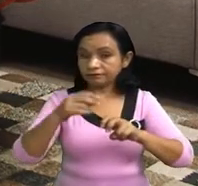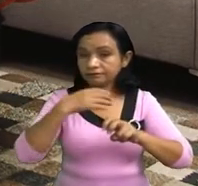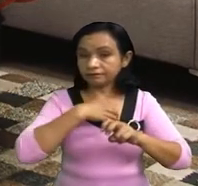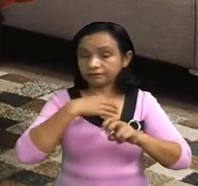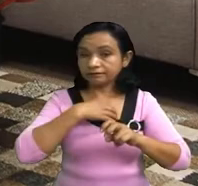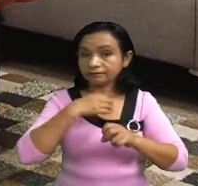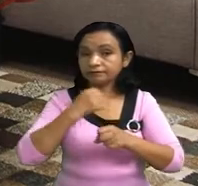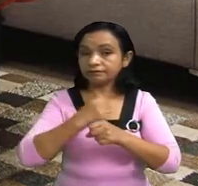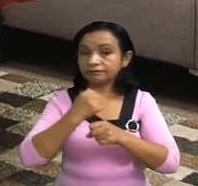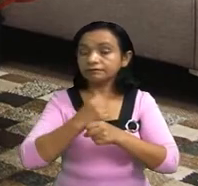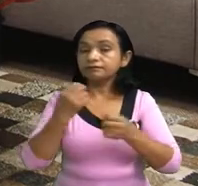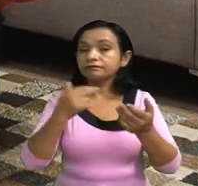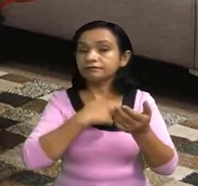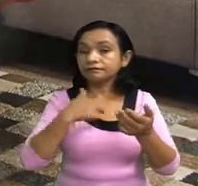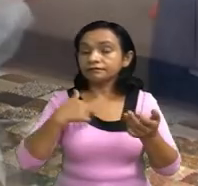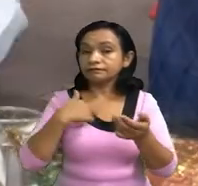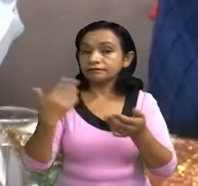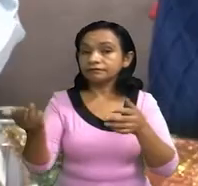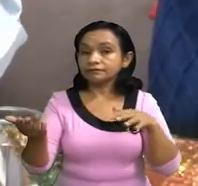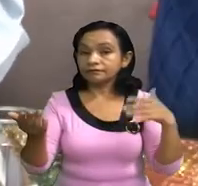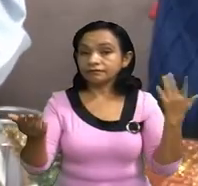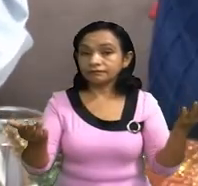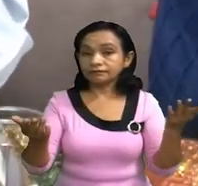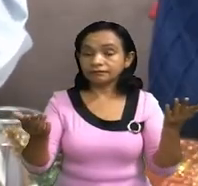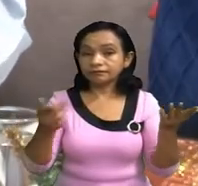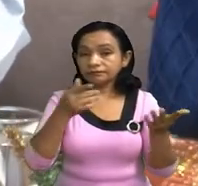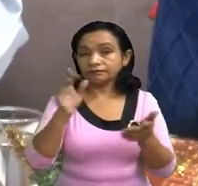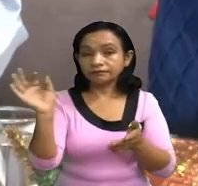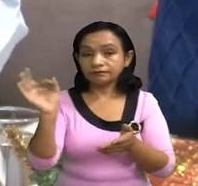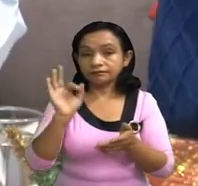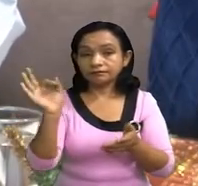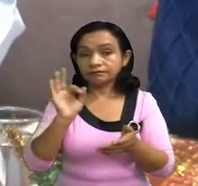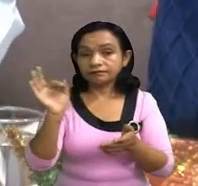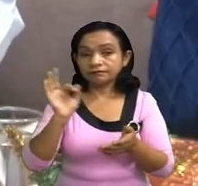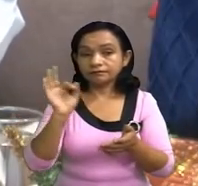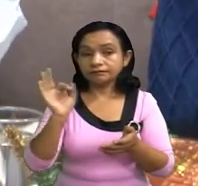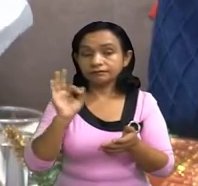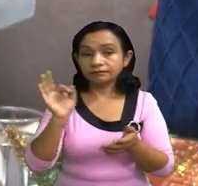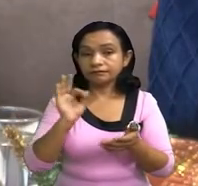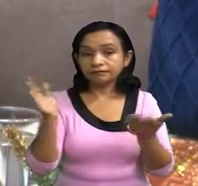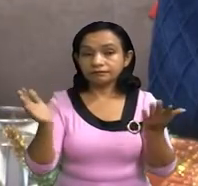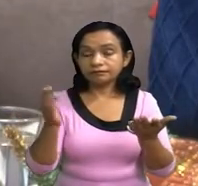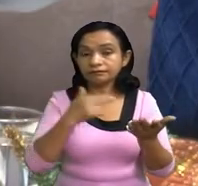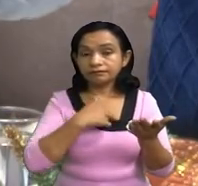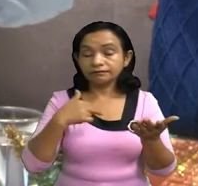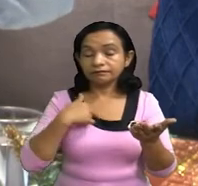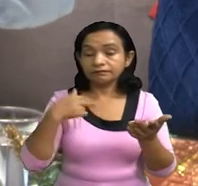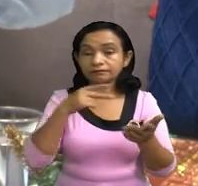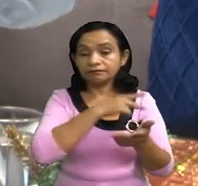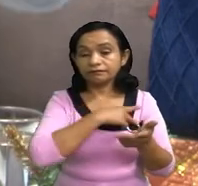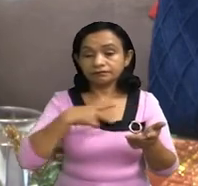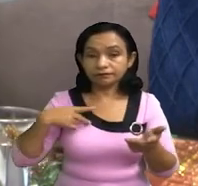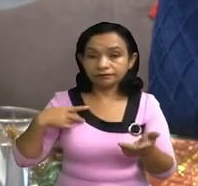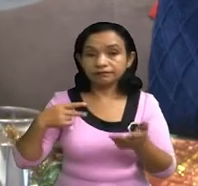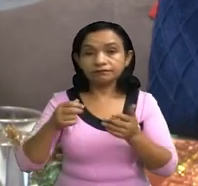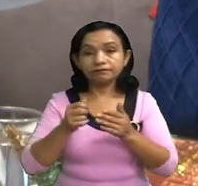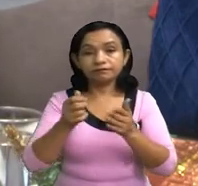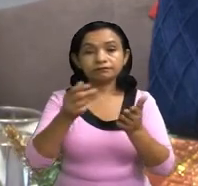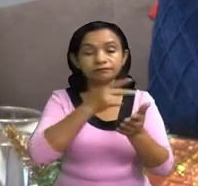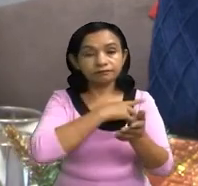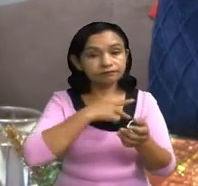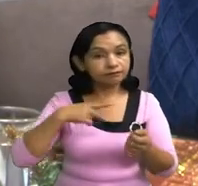accionar, cuál ha sido su manera de ser pastores. Sean